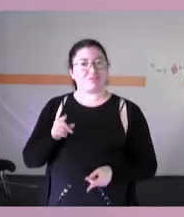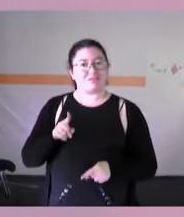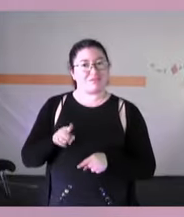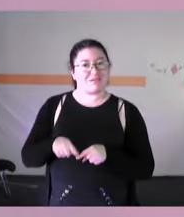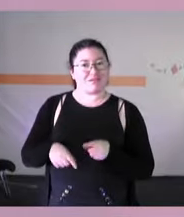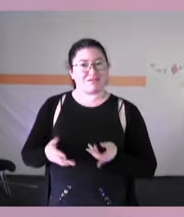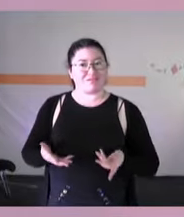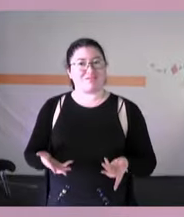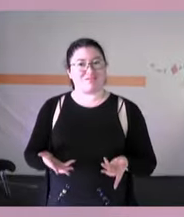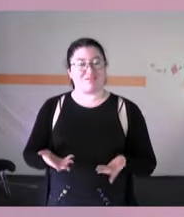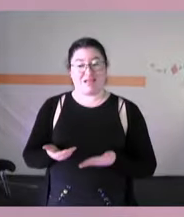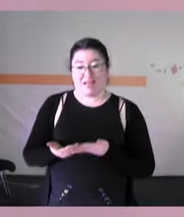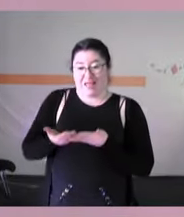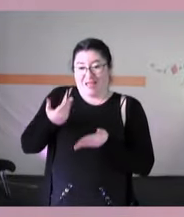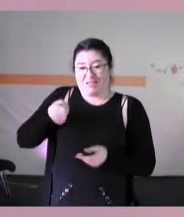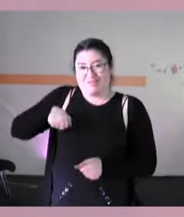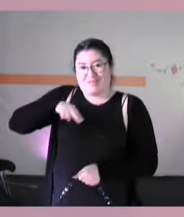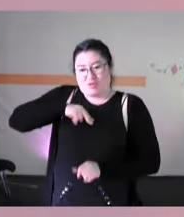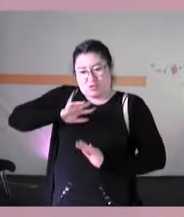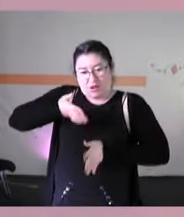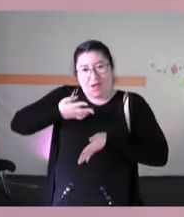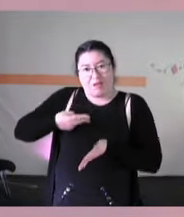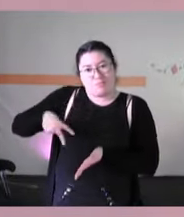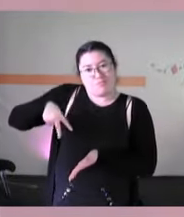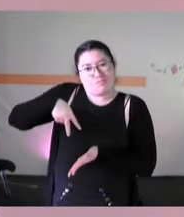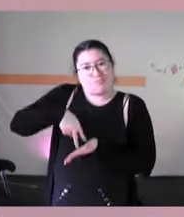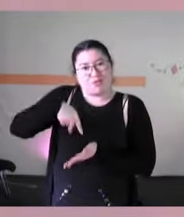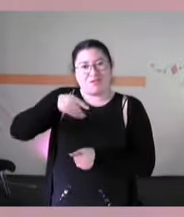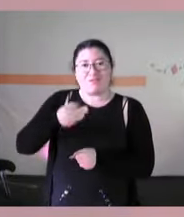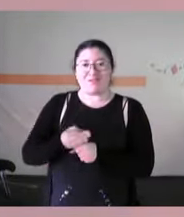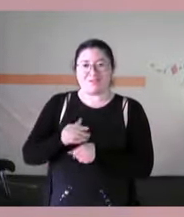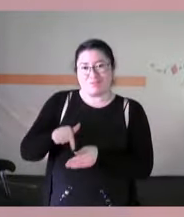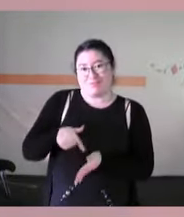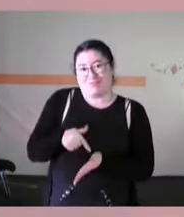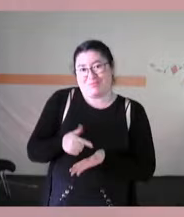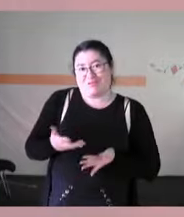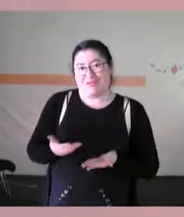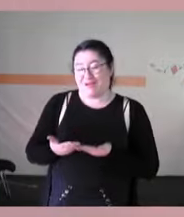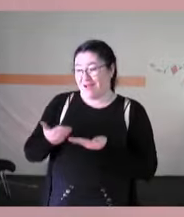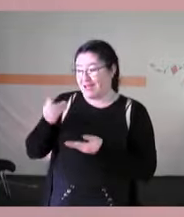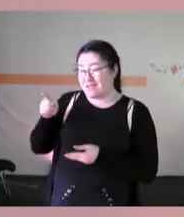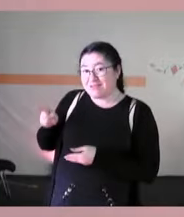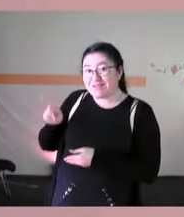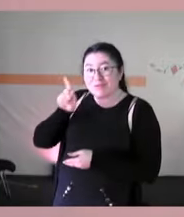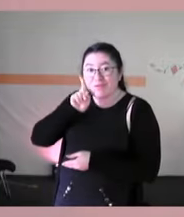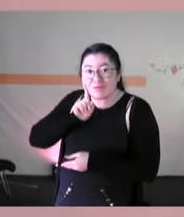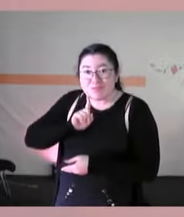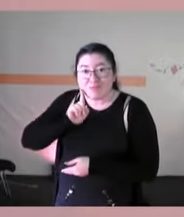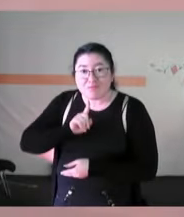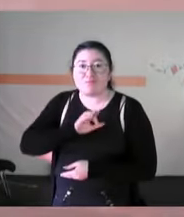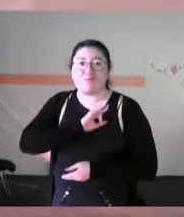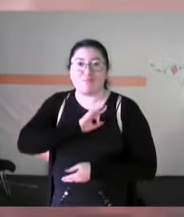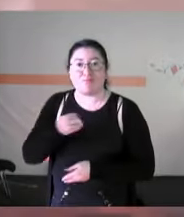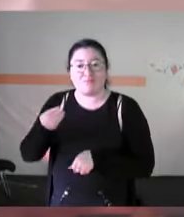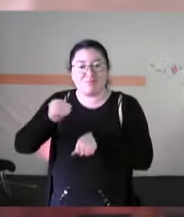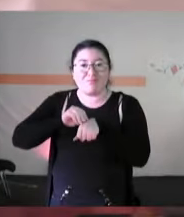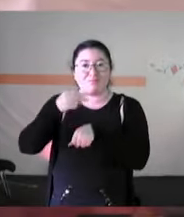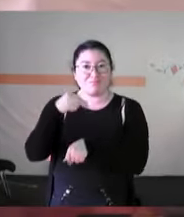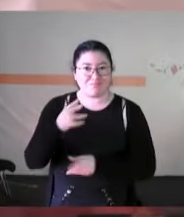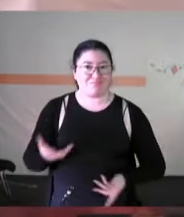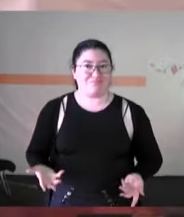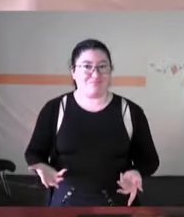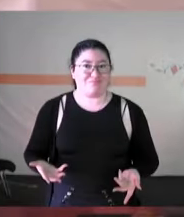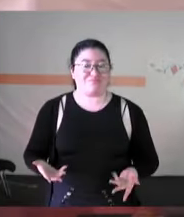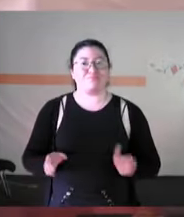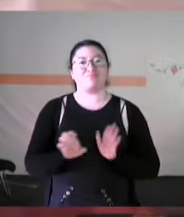antes de que nosotras llegáramos a ocupar un espacio en la pantalla. Por